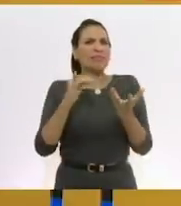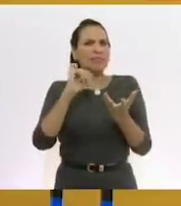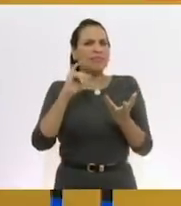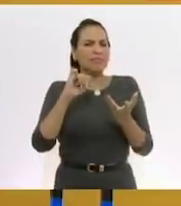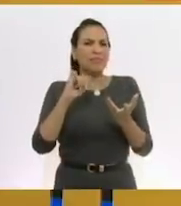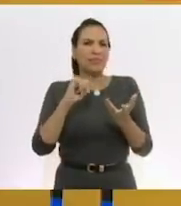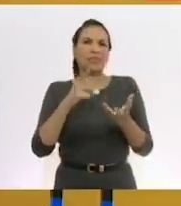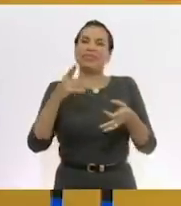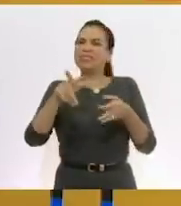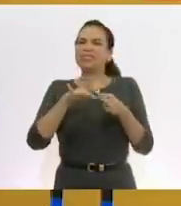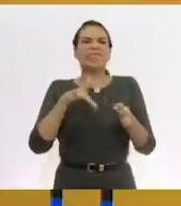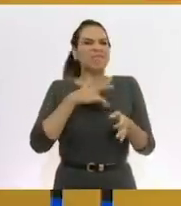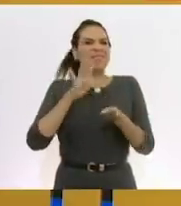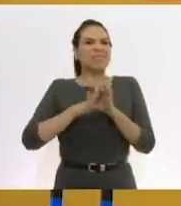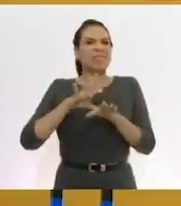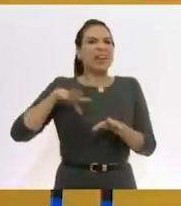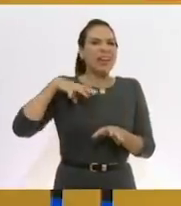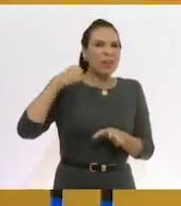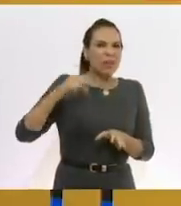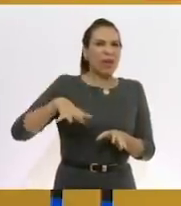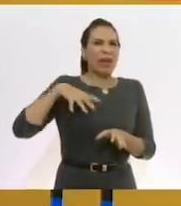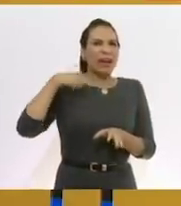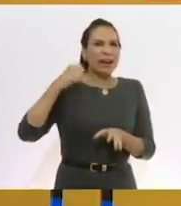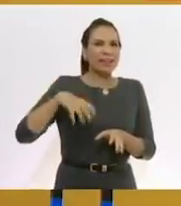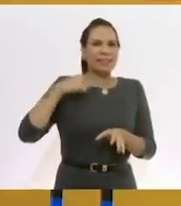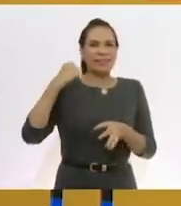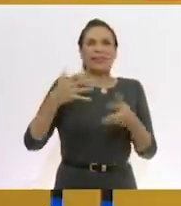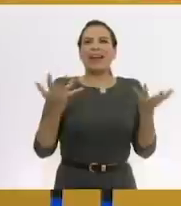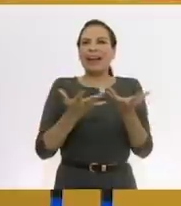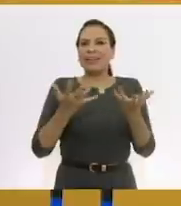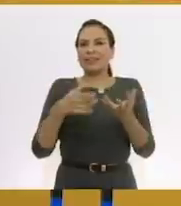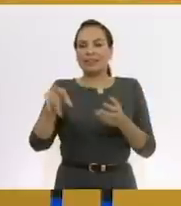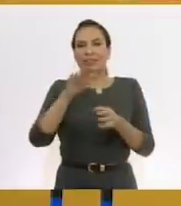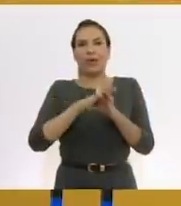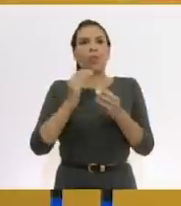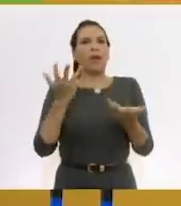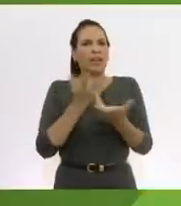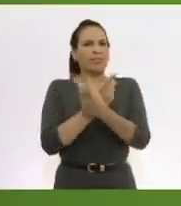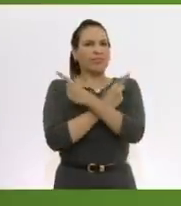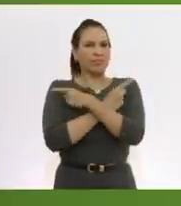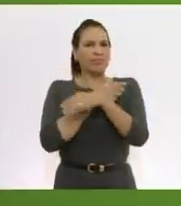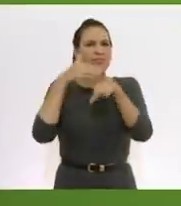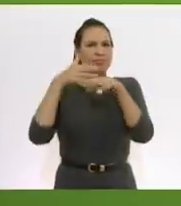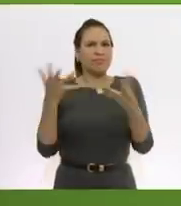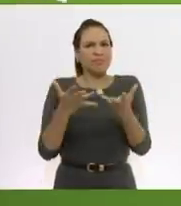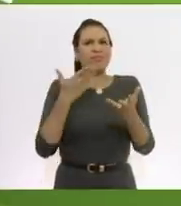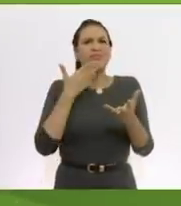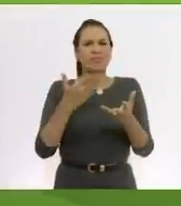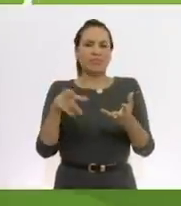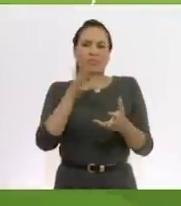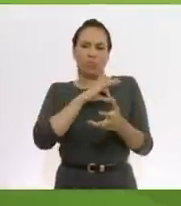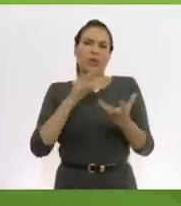llama constancia. Y junto con la disciplina, serán tus mejores amigos.